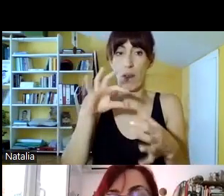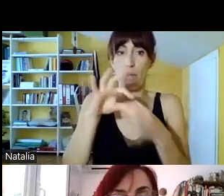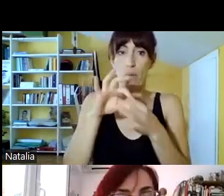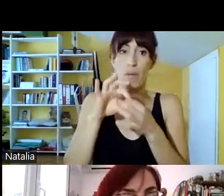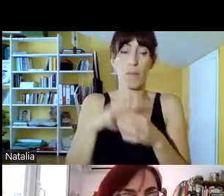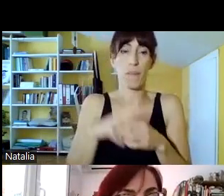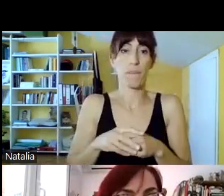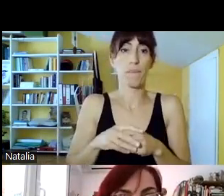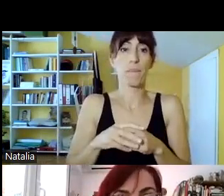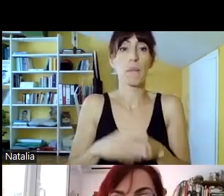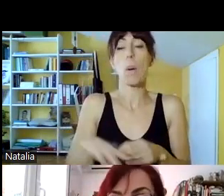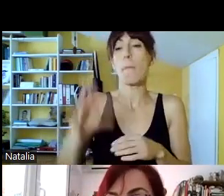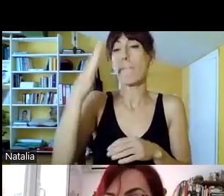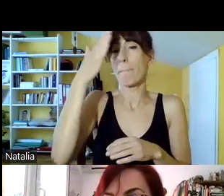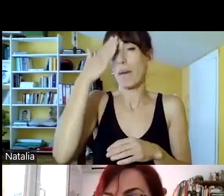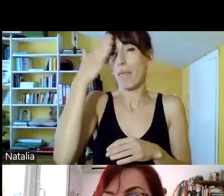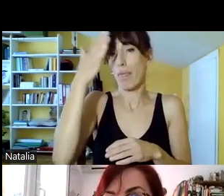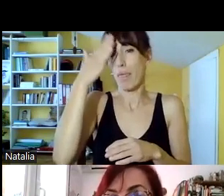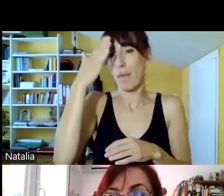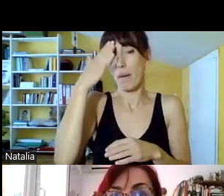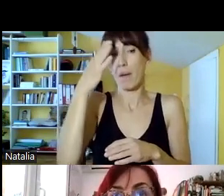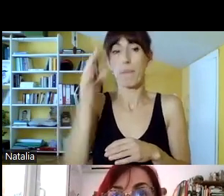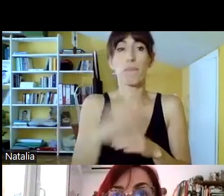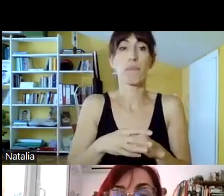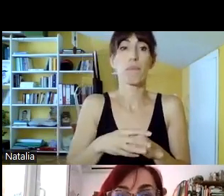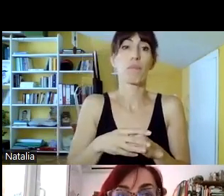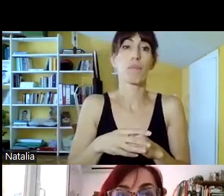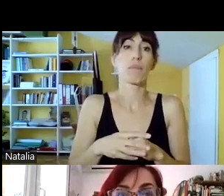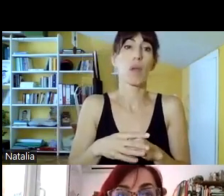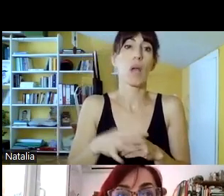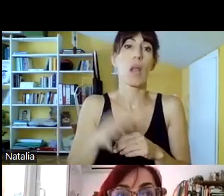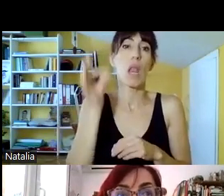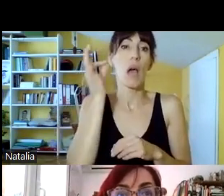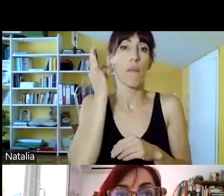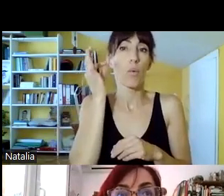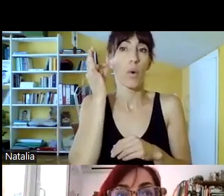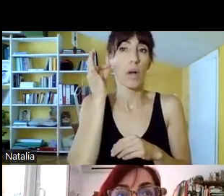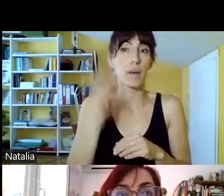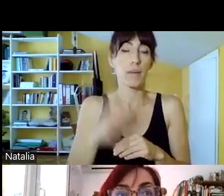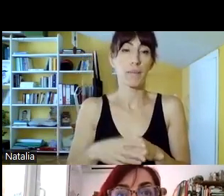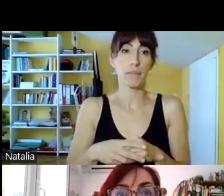lo principal, precisamente porque las mujeres tenemos